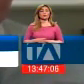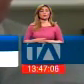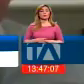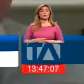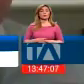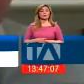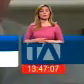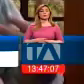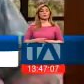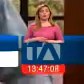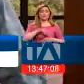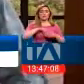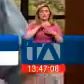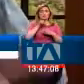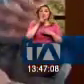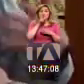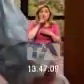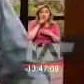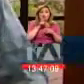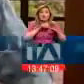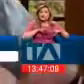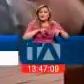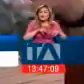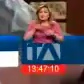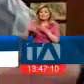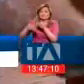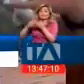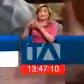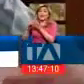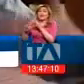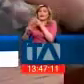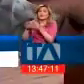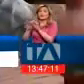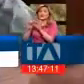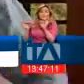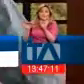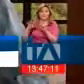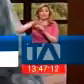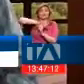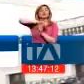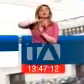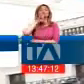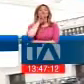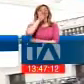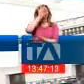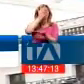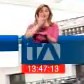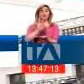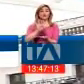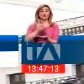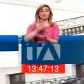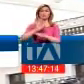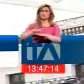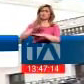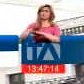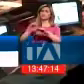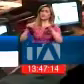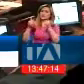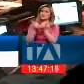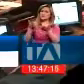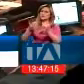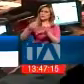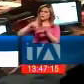ocultar, para lavar esos fondos. El pasado 3 de septiembre, la Embajada de Estados Unidos, a través de su representante, instó al Parlamento ecuatoriano a